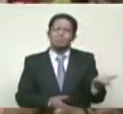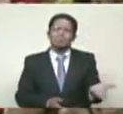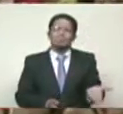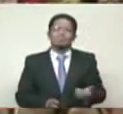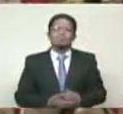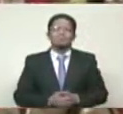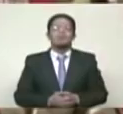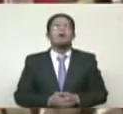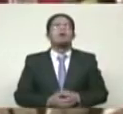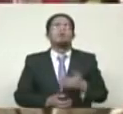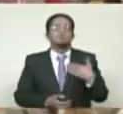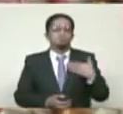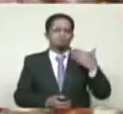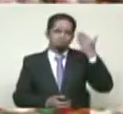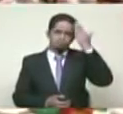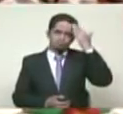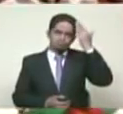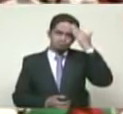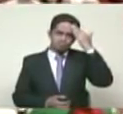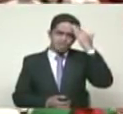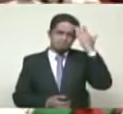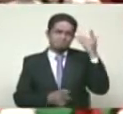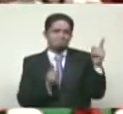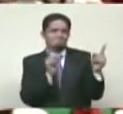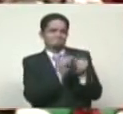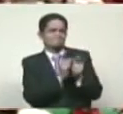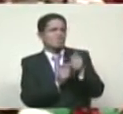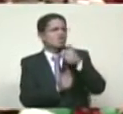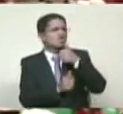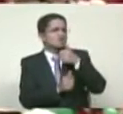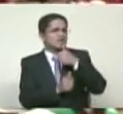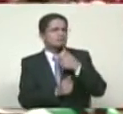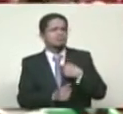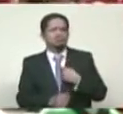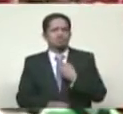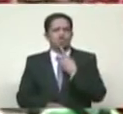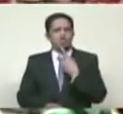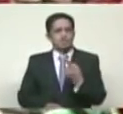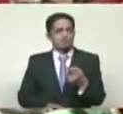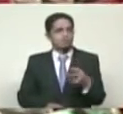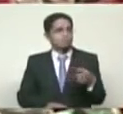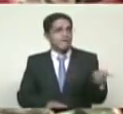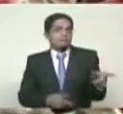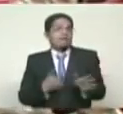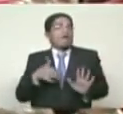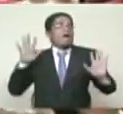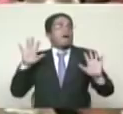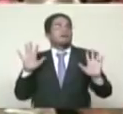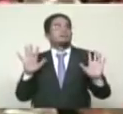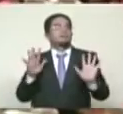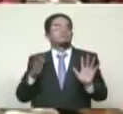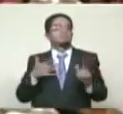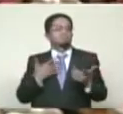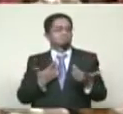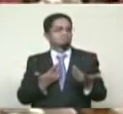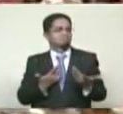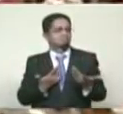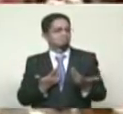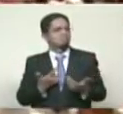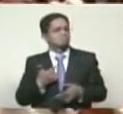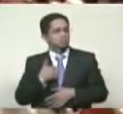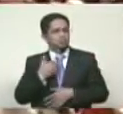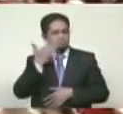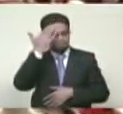Yo sé con quién estamos hablando, lo digo y que se ofendan si quieren, estamos hablando con el diablo.